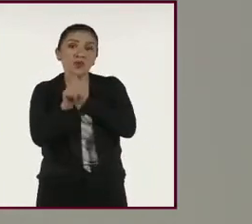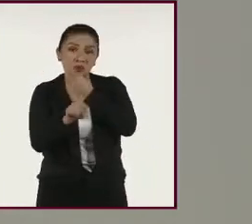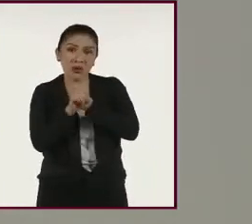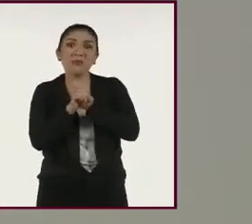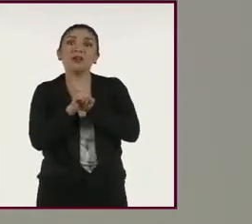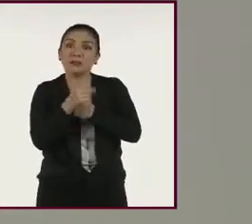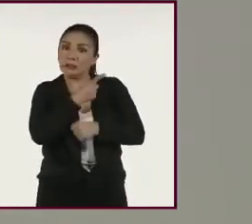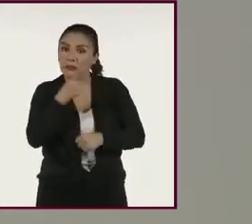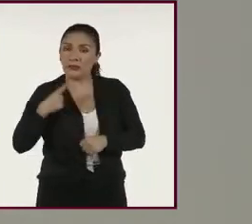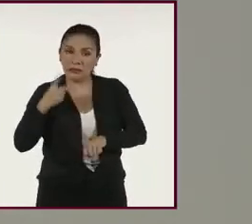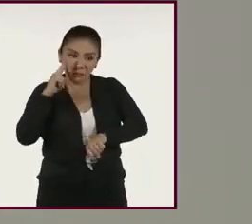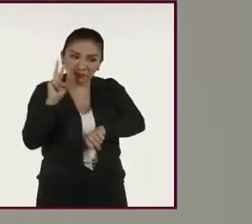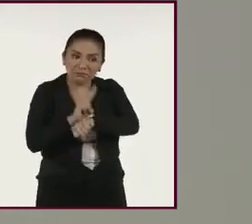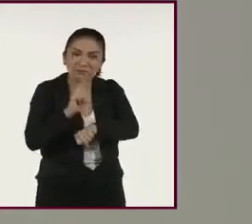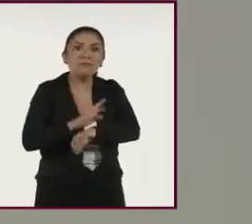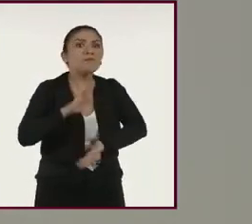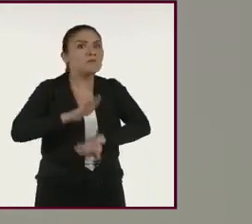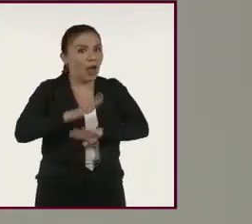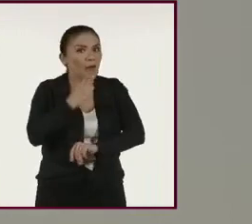a vigilar con mayor